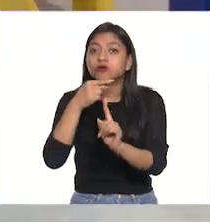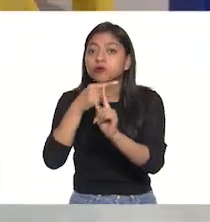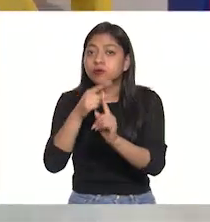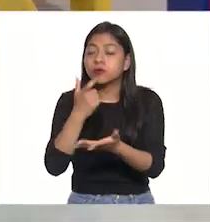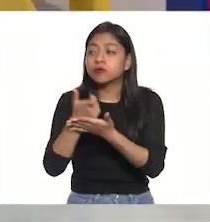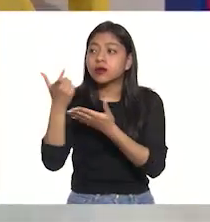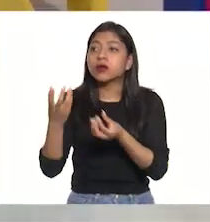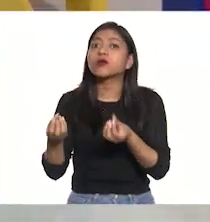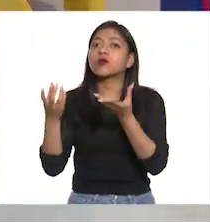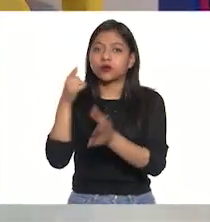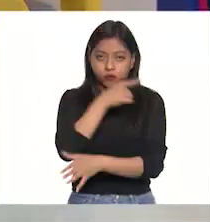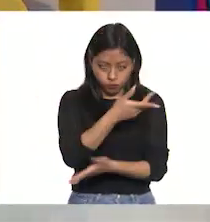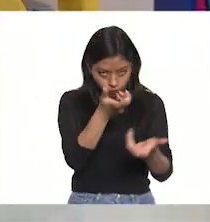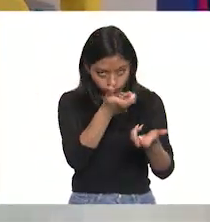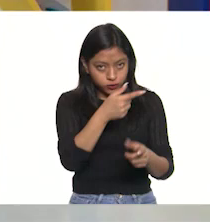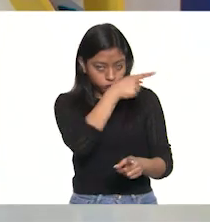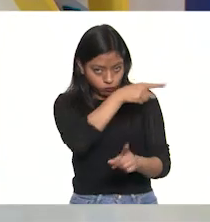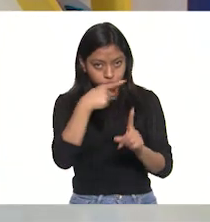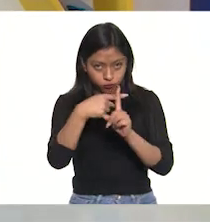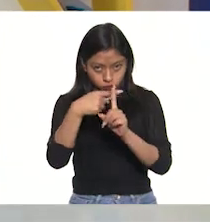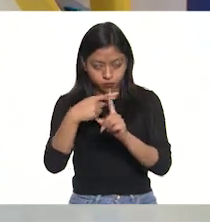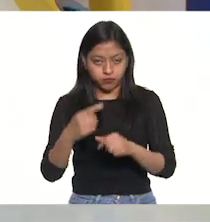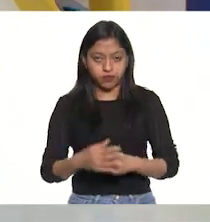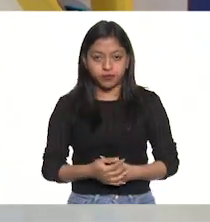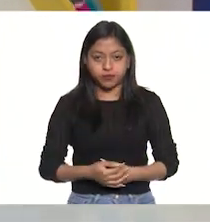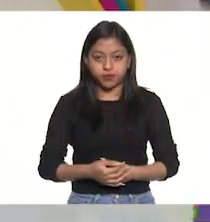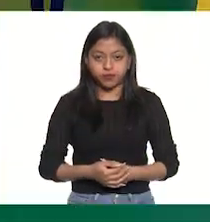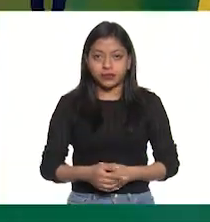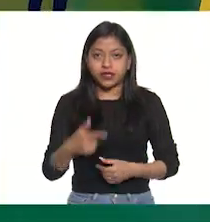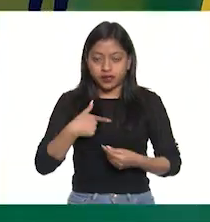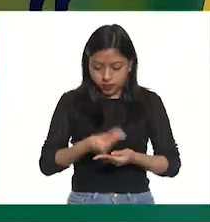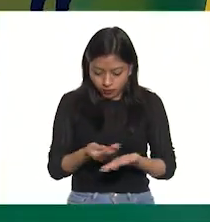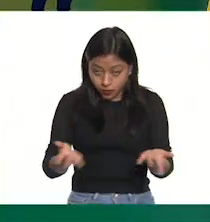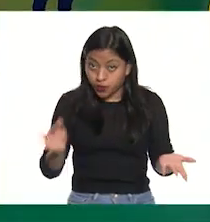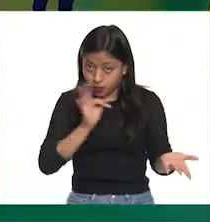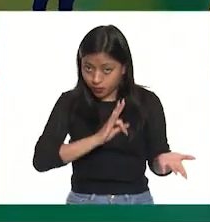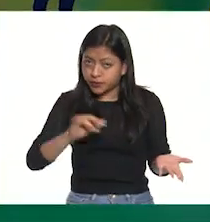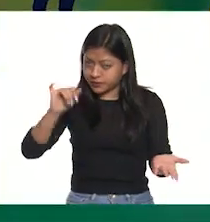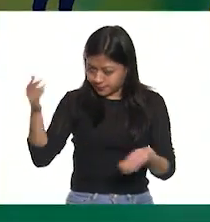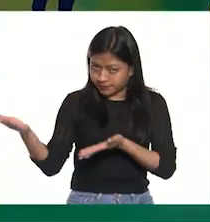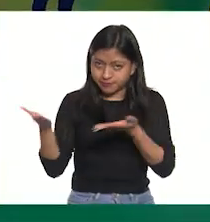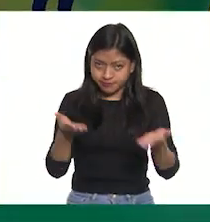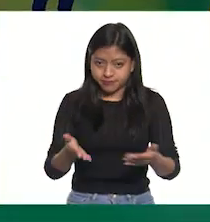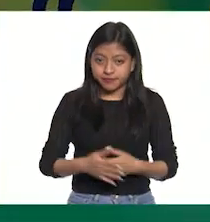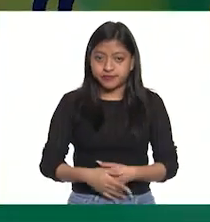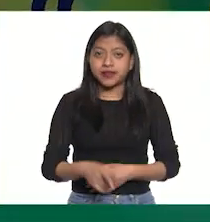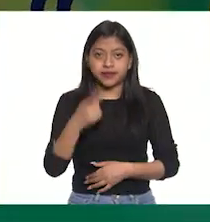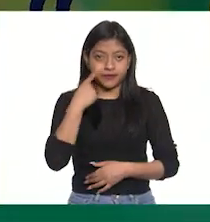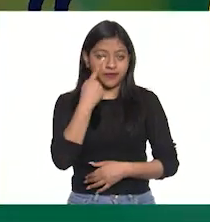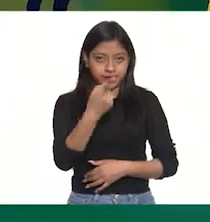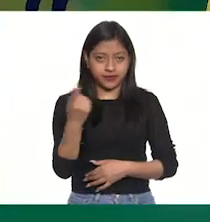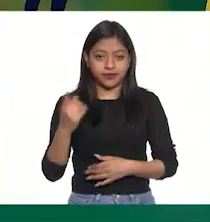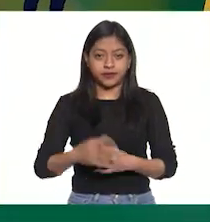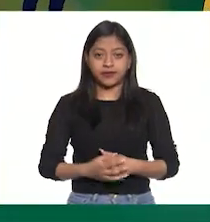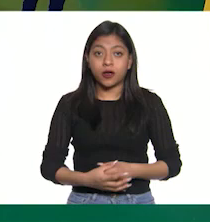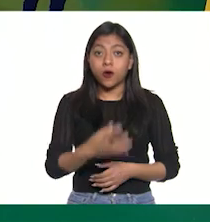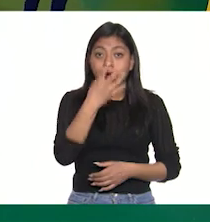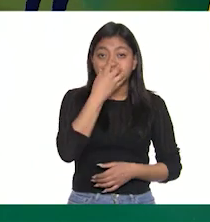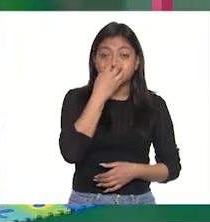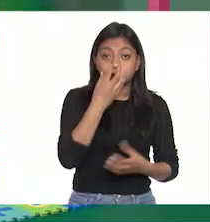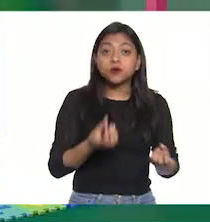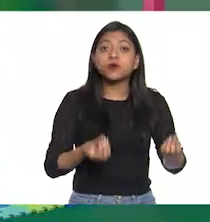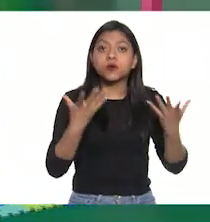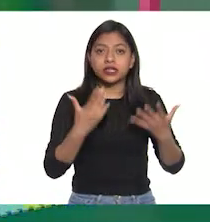Vamos a ver, entonces voy a ponerlo aquí abajo, ¿sí? Sí. Entonces, niñas y niños, el osito